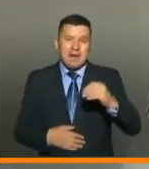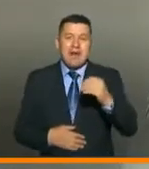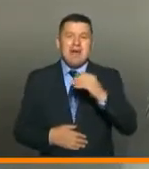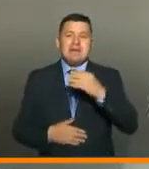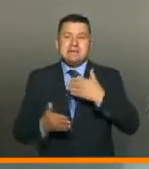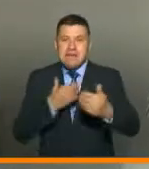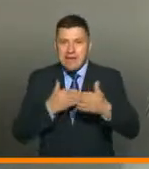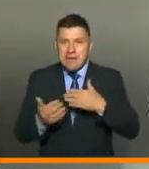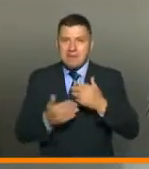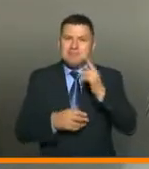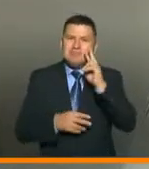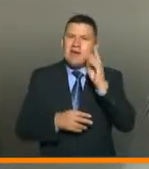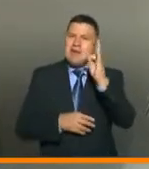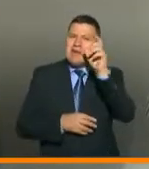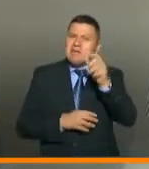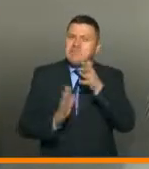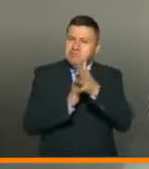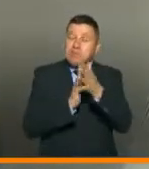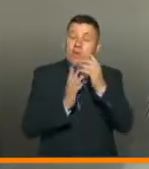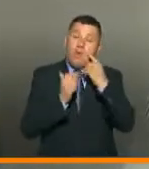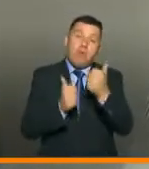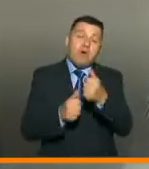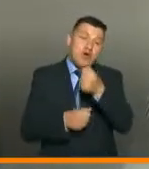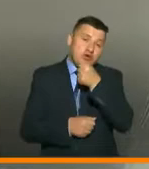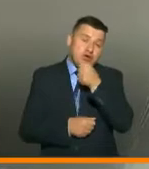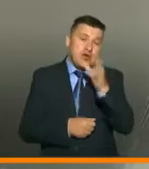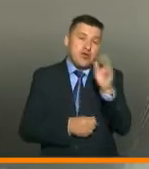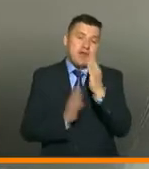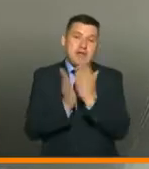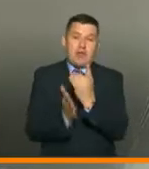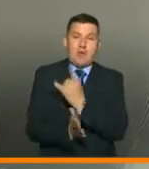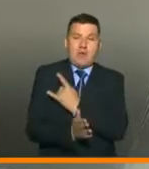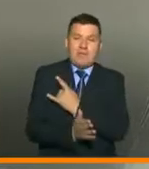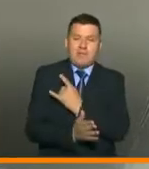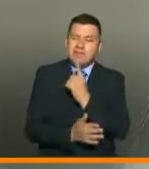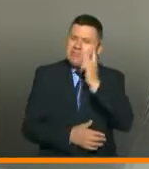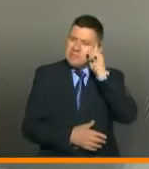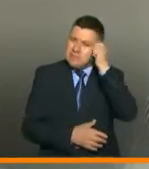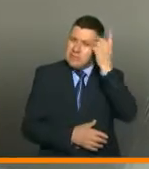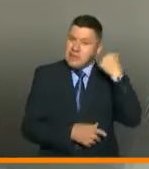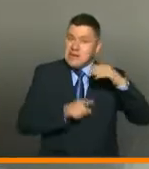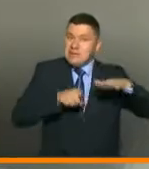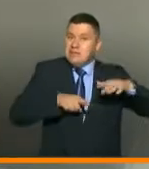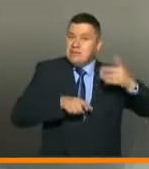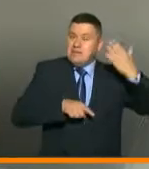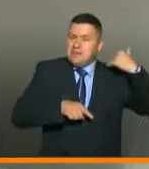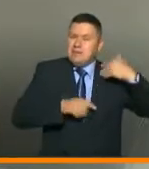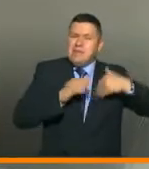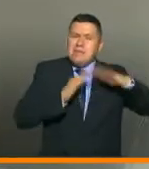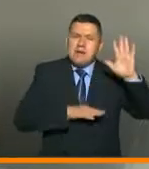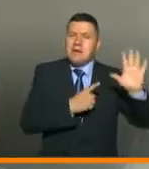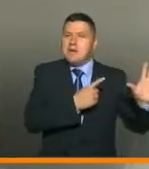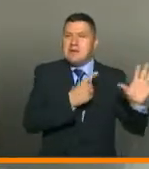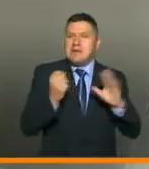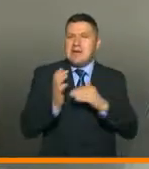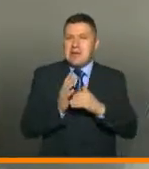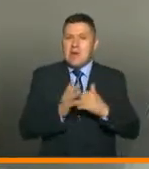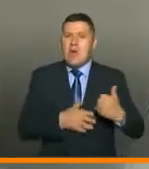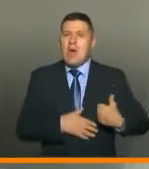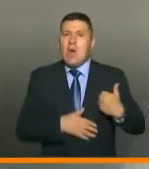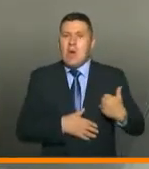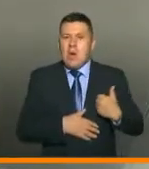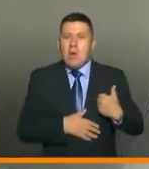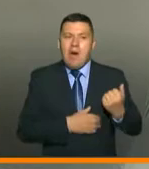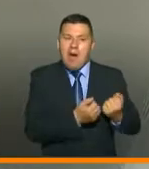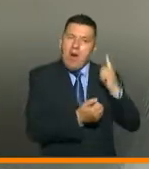Andrés. Conozcamos este testimonio y esta es una muy buena noticia para la educación superior. Recordemos que el semestre anterior fueron más de 600,000